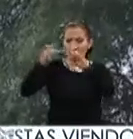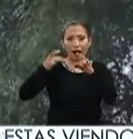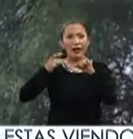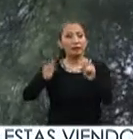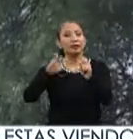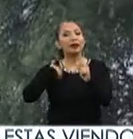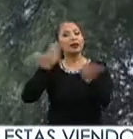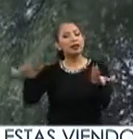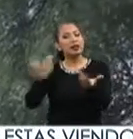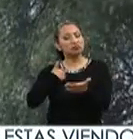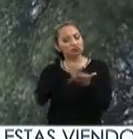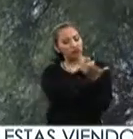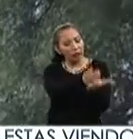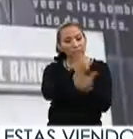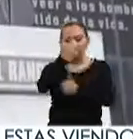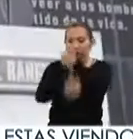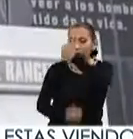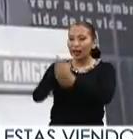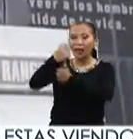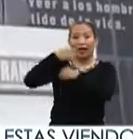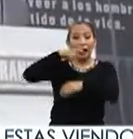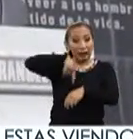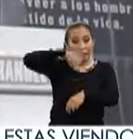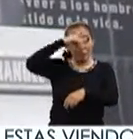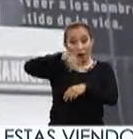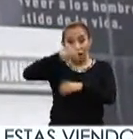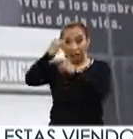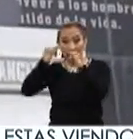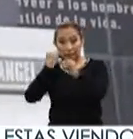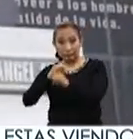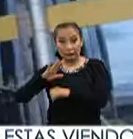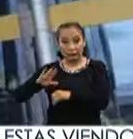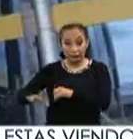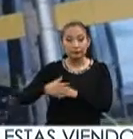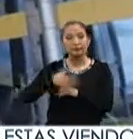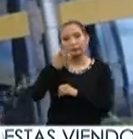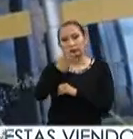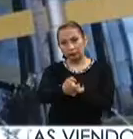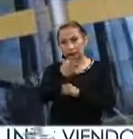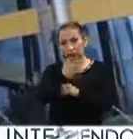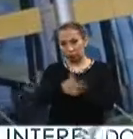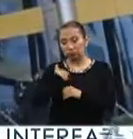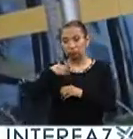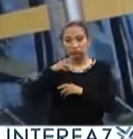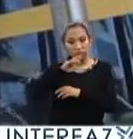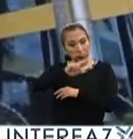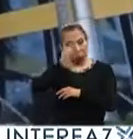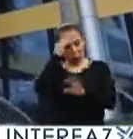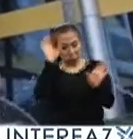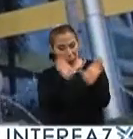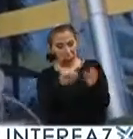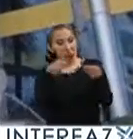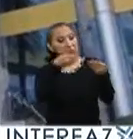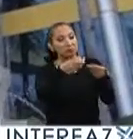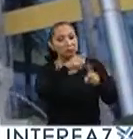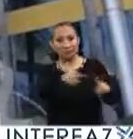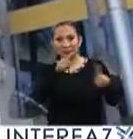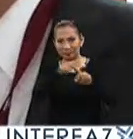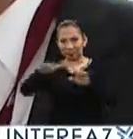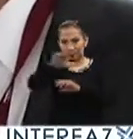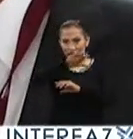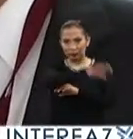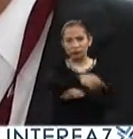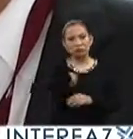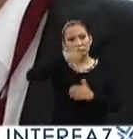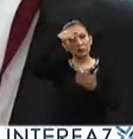calidad y les permite ser competitivos a nivel nacional e internacional. Por eso, han recibido reconocimientos en diferentes disciplinas.